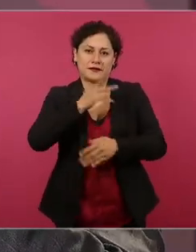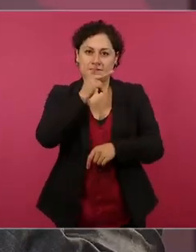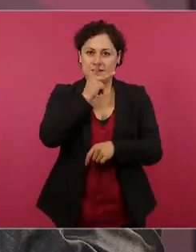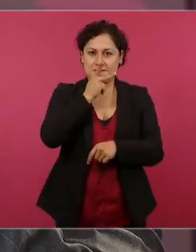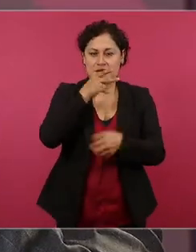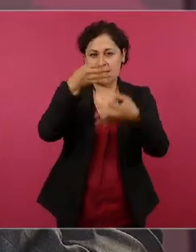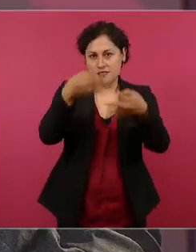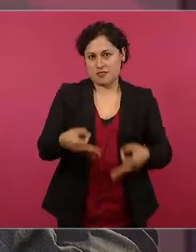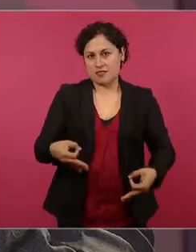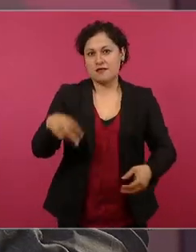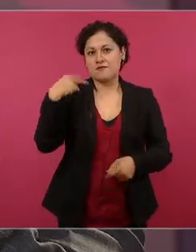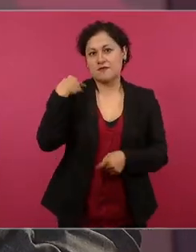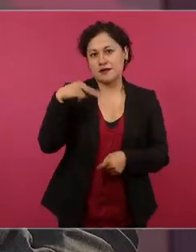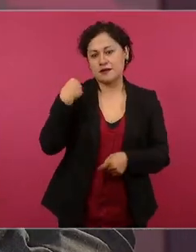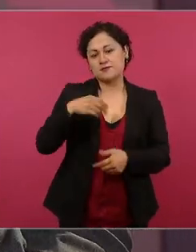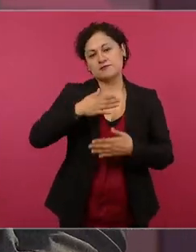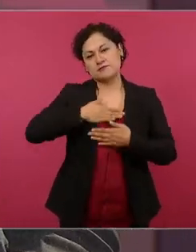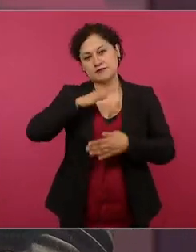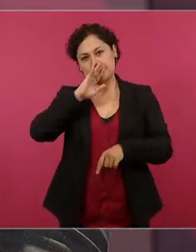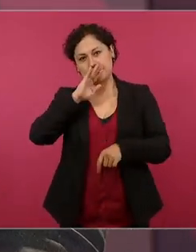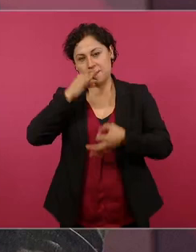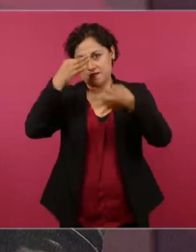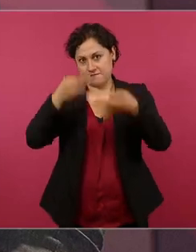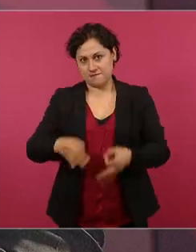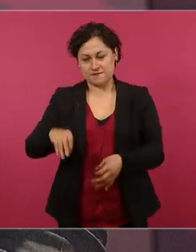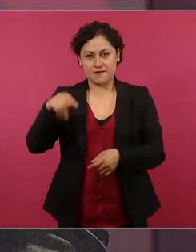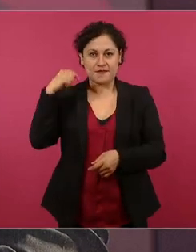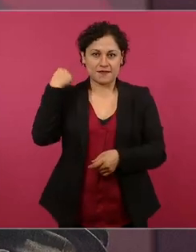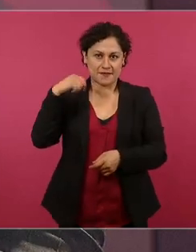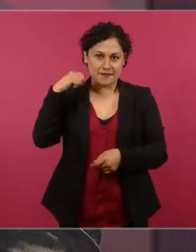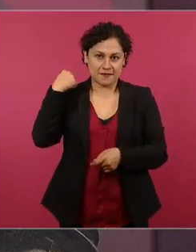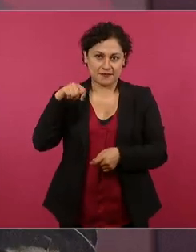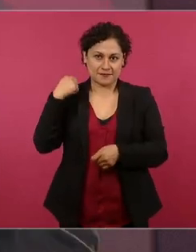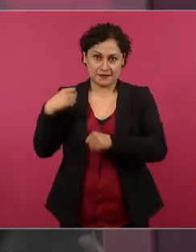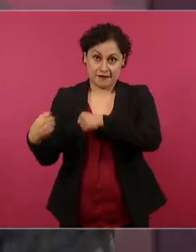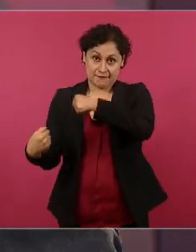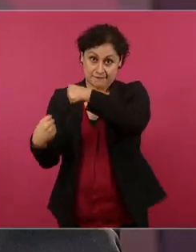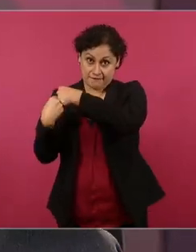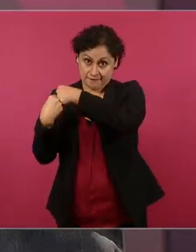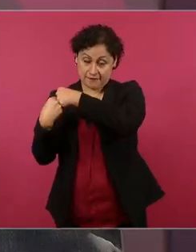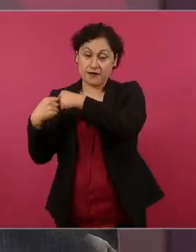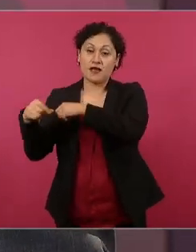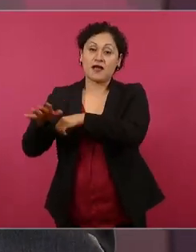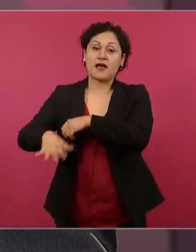era veracruzano, mi madre tabasqueña, de frontera, Tabasco.